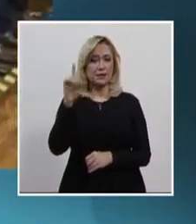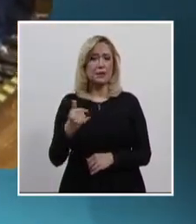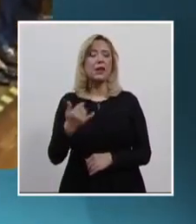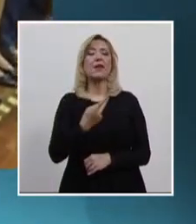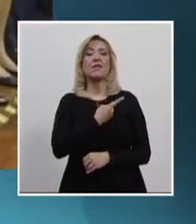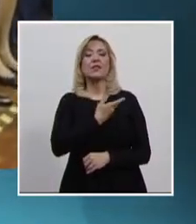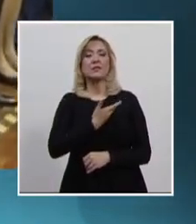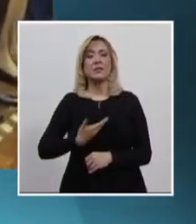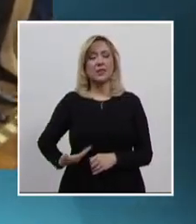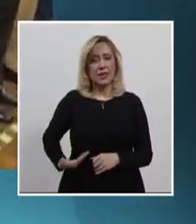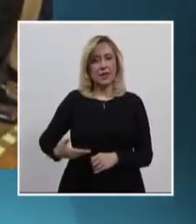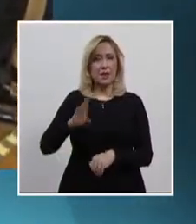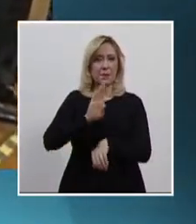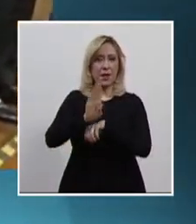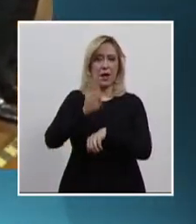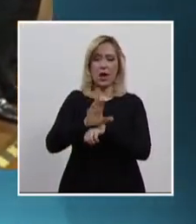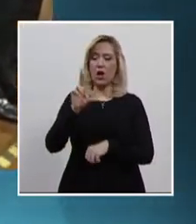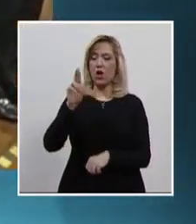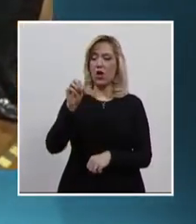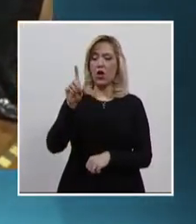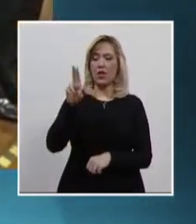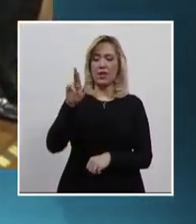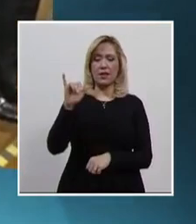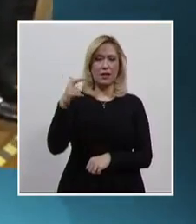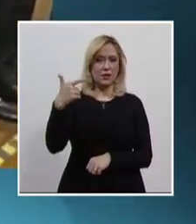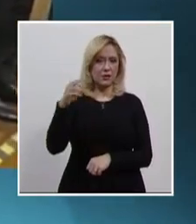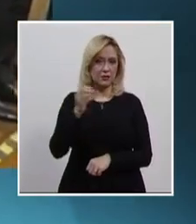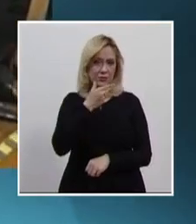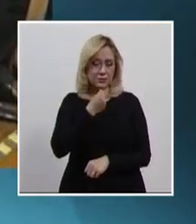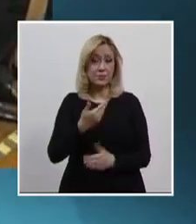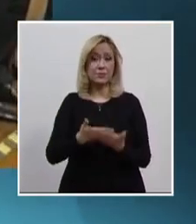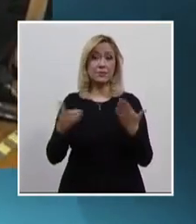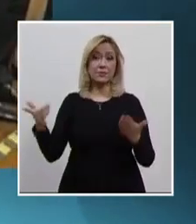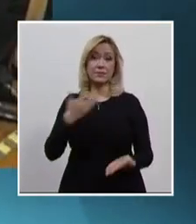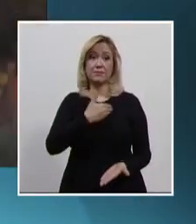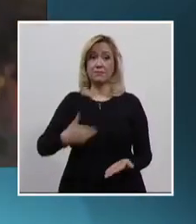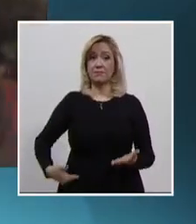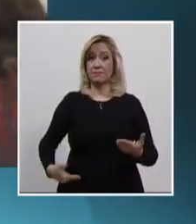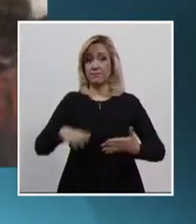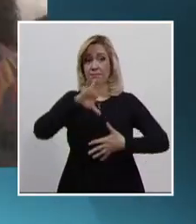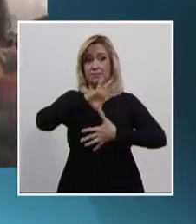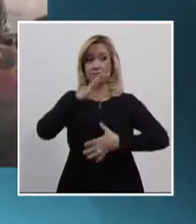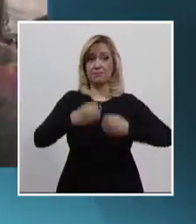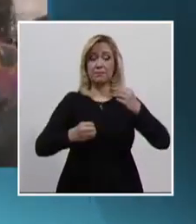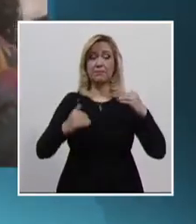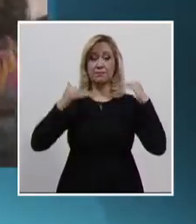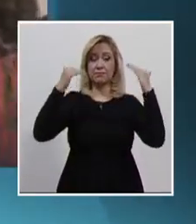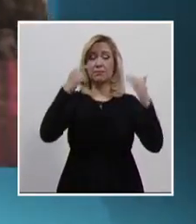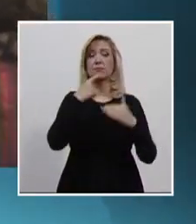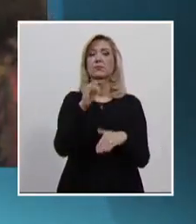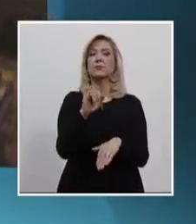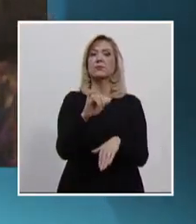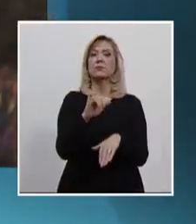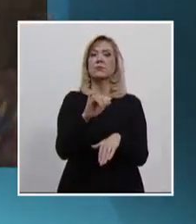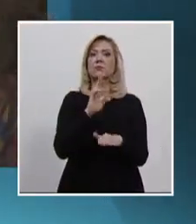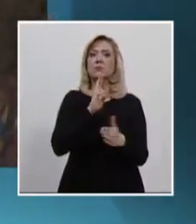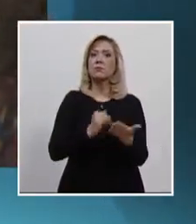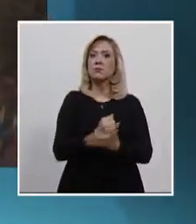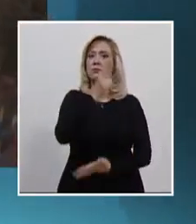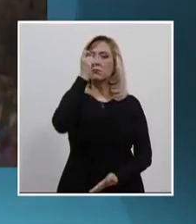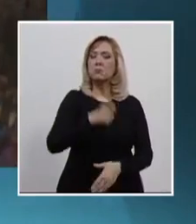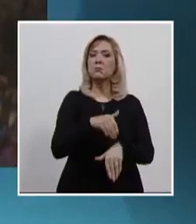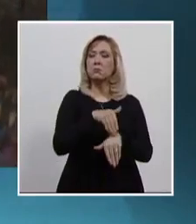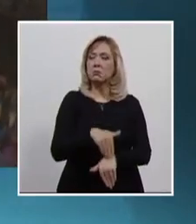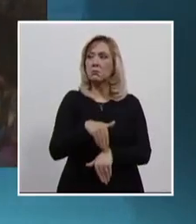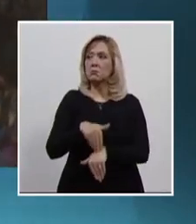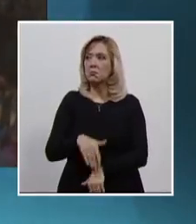brasileño Rodrigo Mudrovic. La presidenta de la Corte Interamericana destacó un aumento en el cumplimiento de sentencias y de aceptación